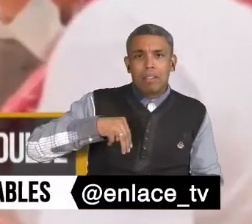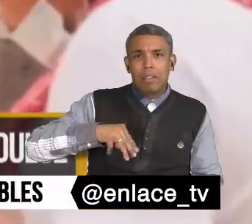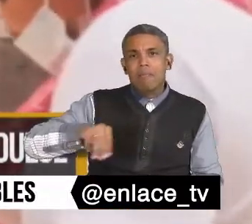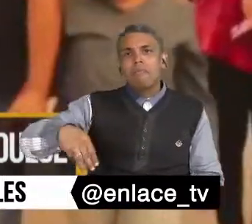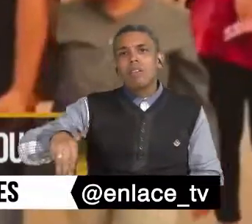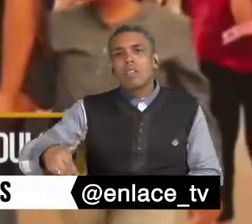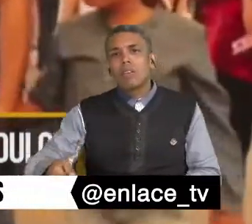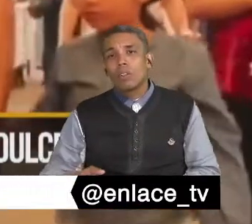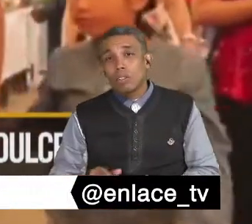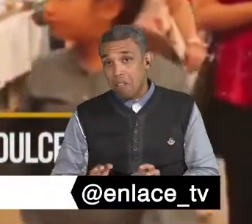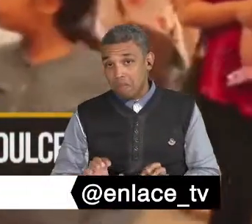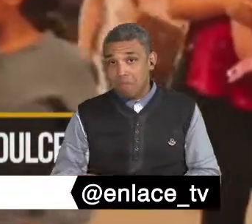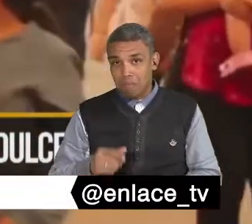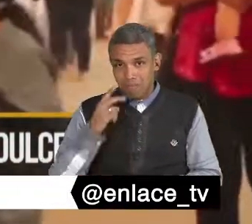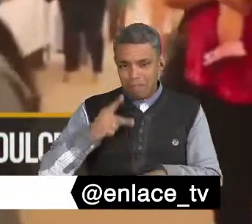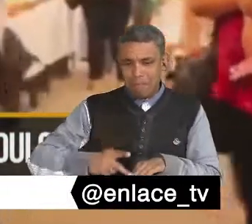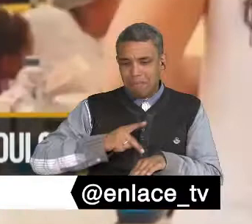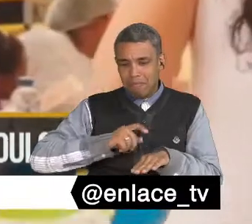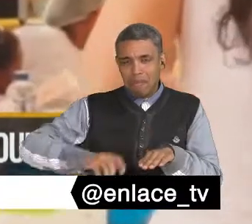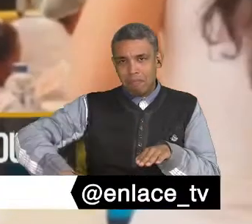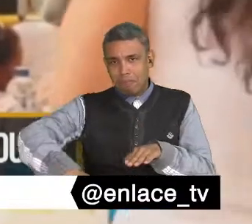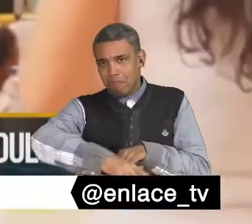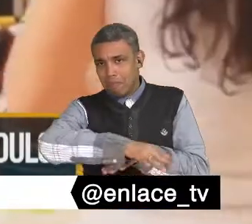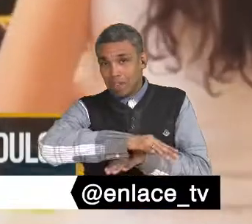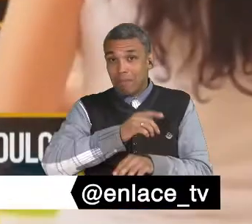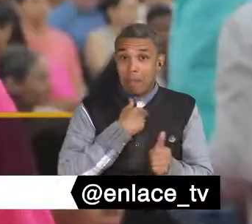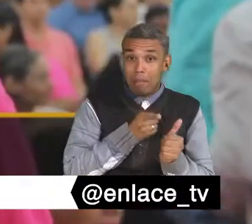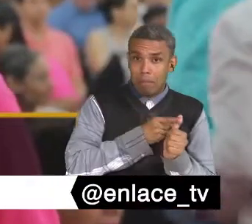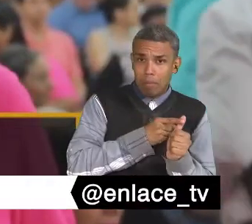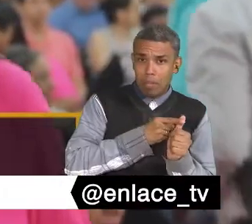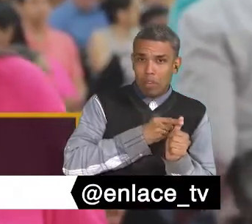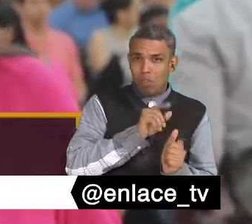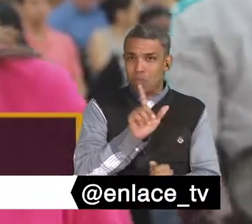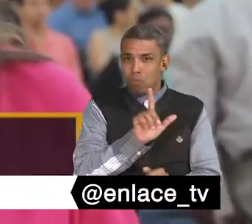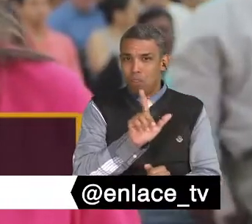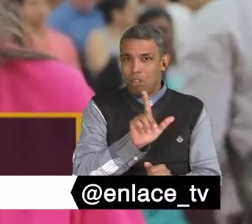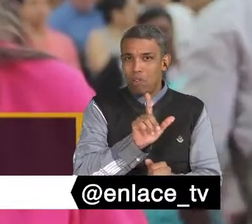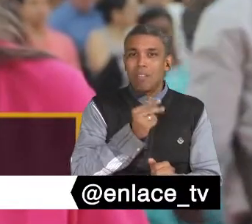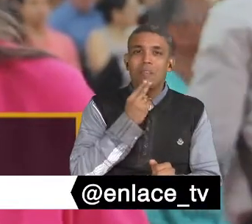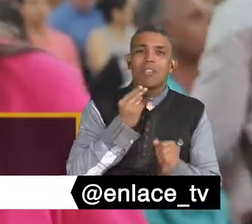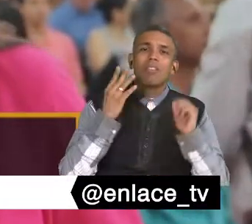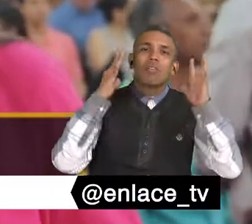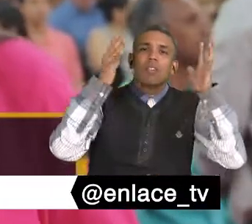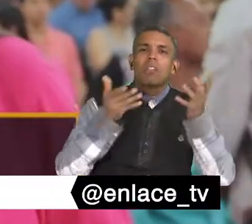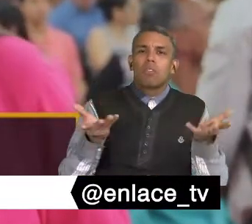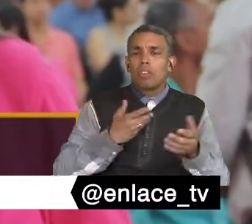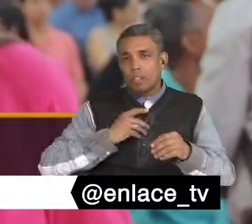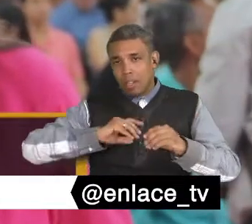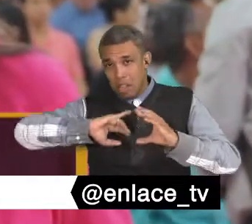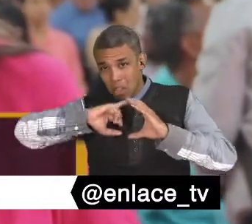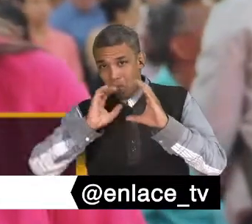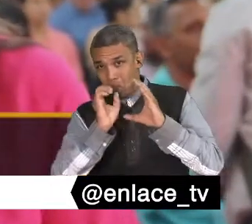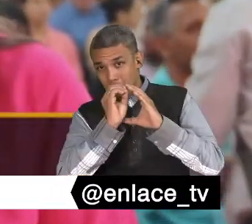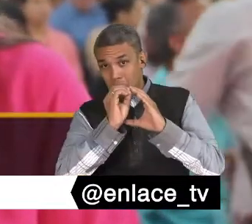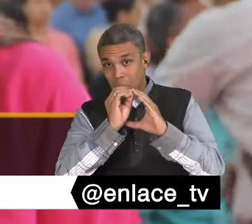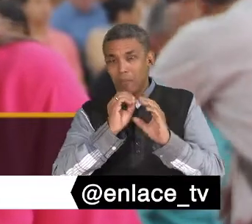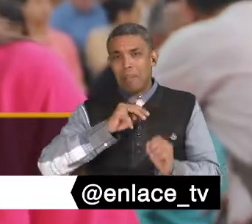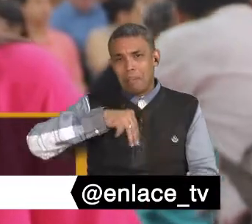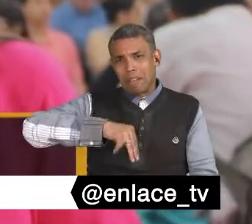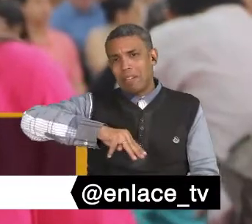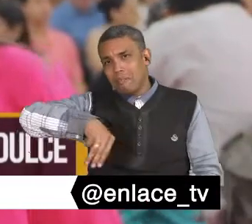trasladará a su lugar de origen, el barrio Las Playas, en la Comuna 1. Esta es la versión número 22. Queremos invitarlo a que disfruten de los